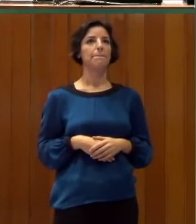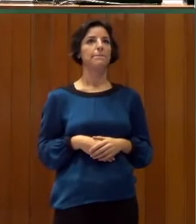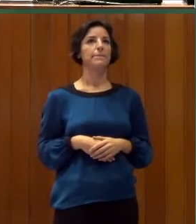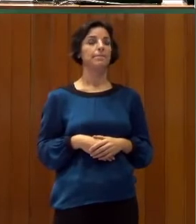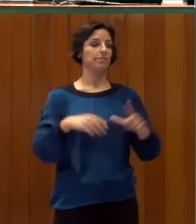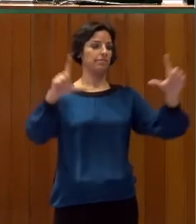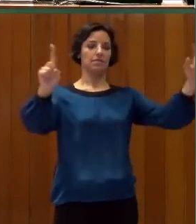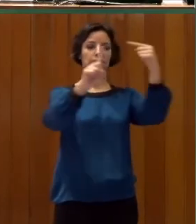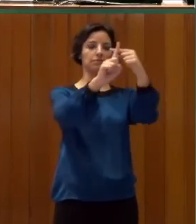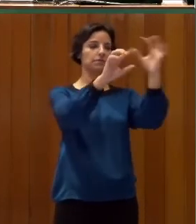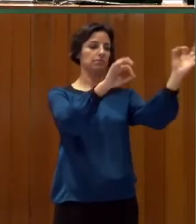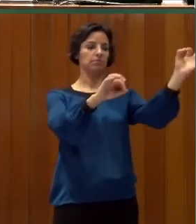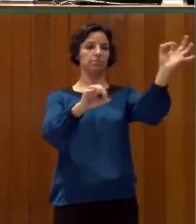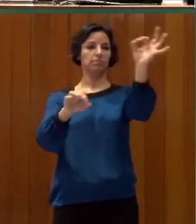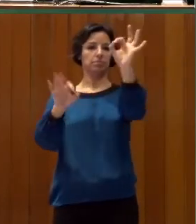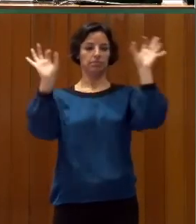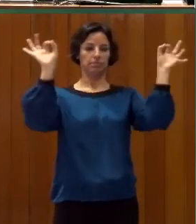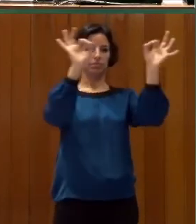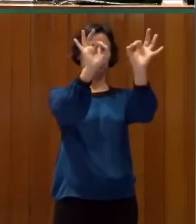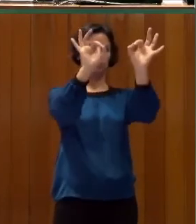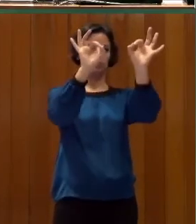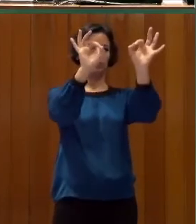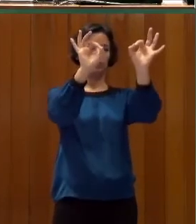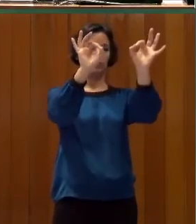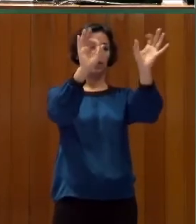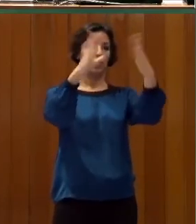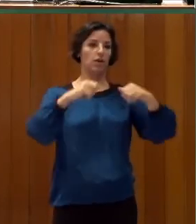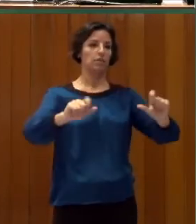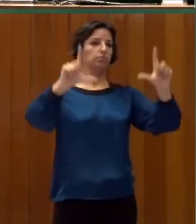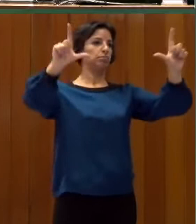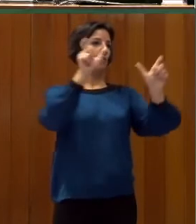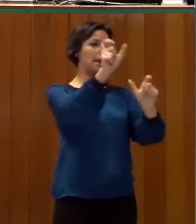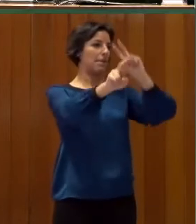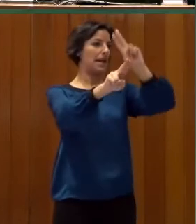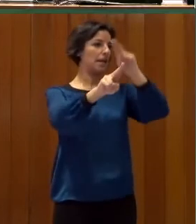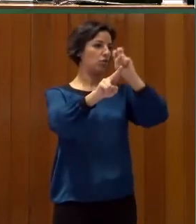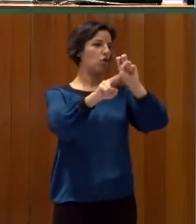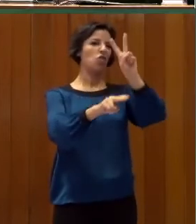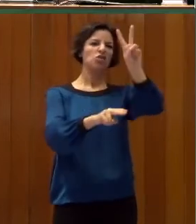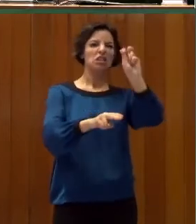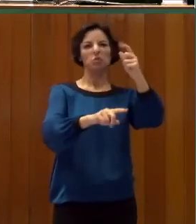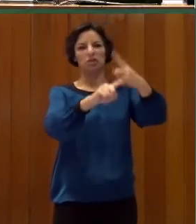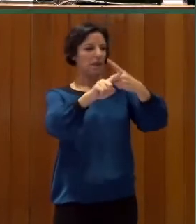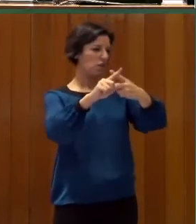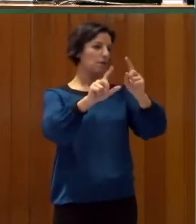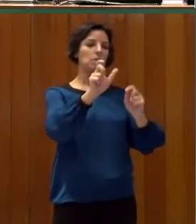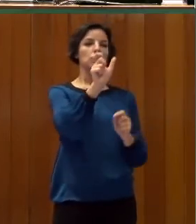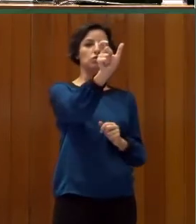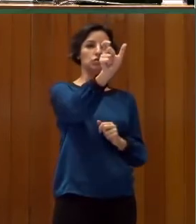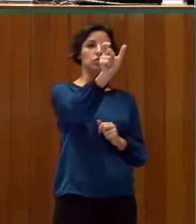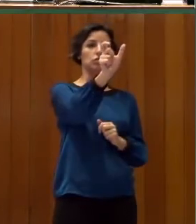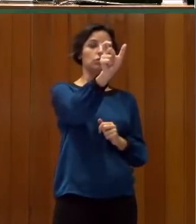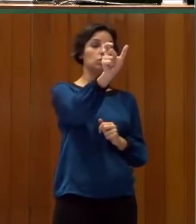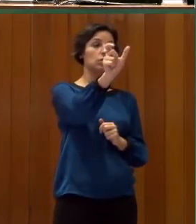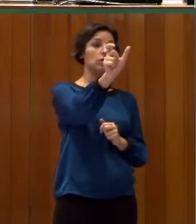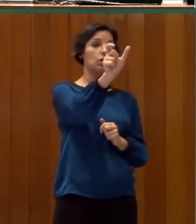Luego aparece, se presenta el estímulo durante 2500 milisegundos. Este estímulo